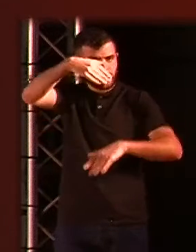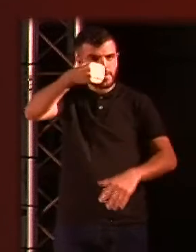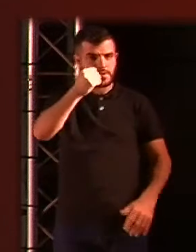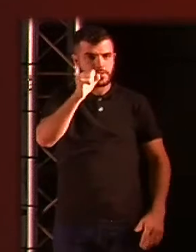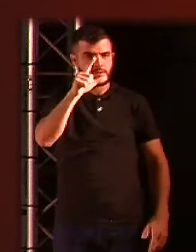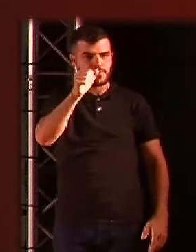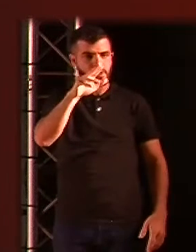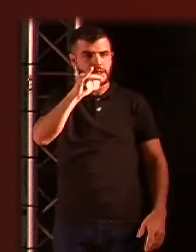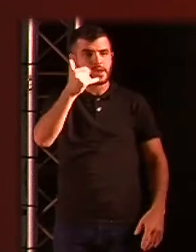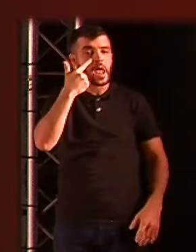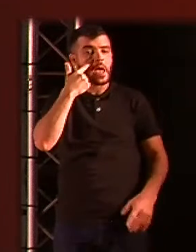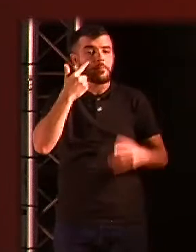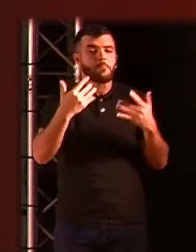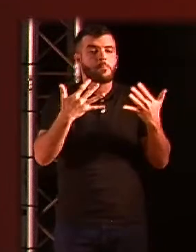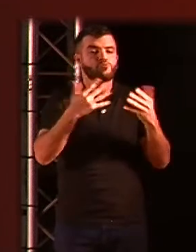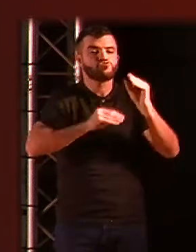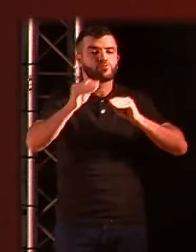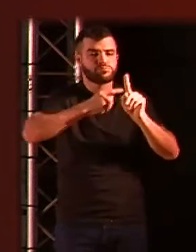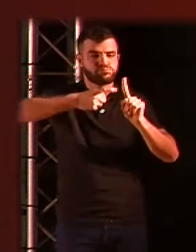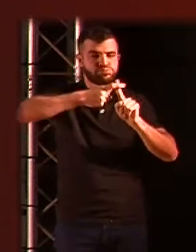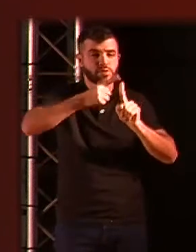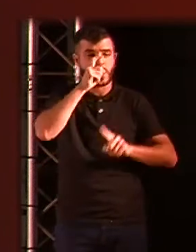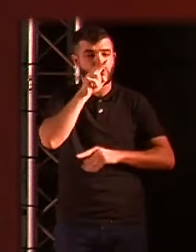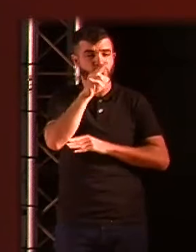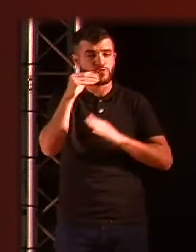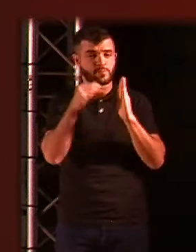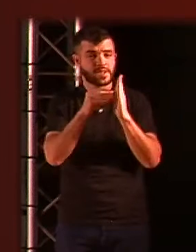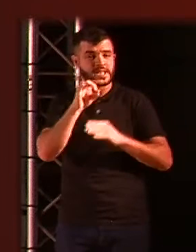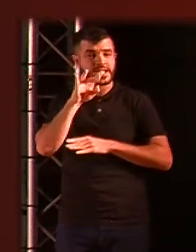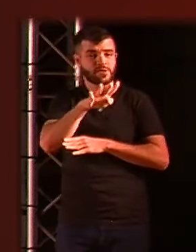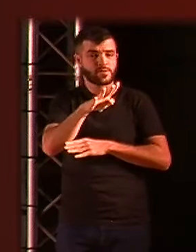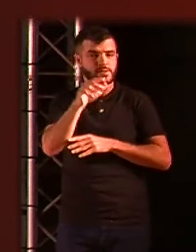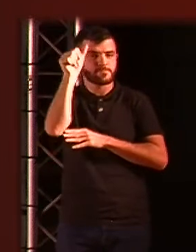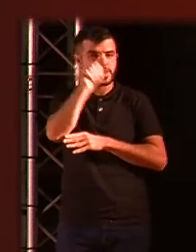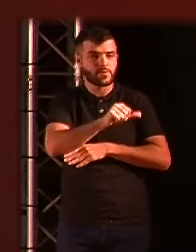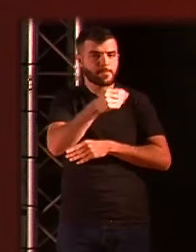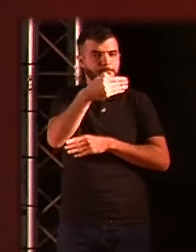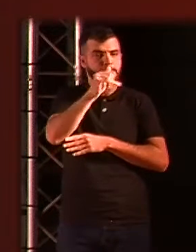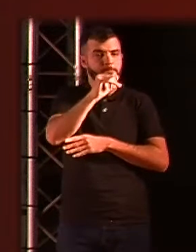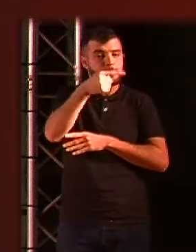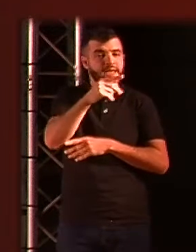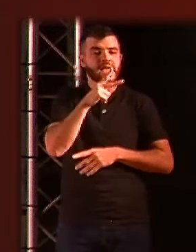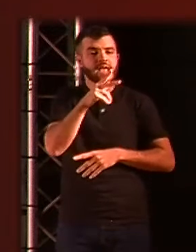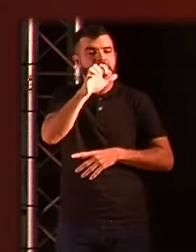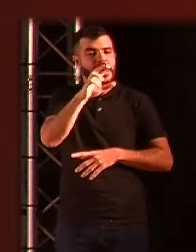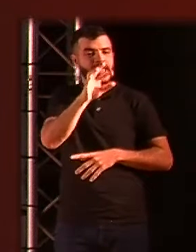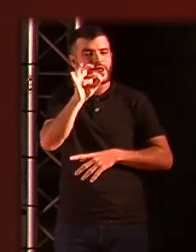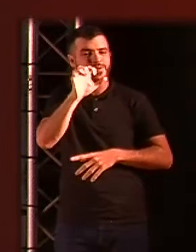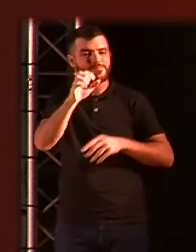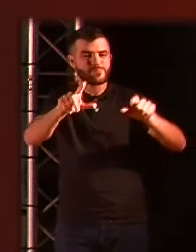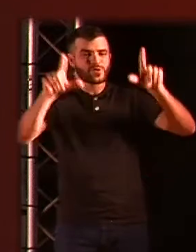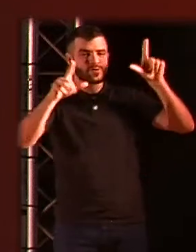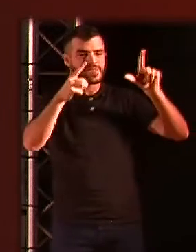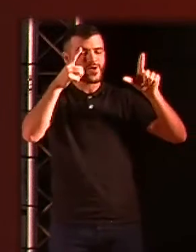pronto encontramos una solución. En 2014 aparece la película Big Hero, en la que el protagonista es un adorable robot que se llama